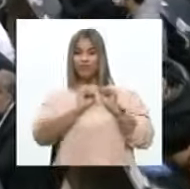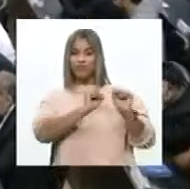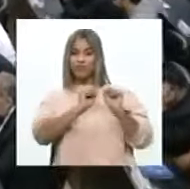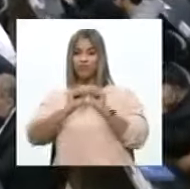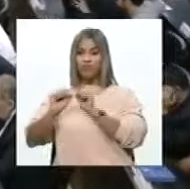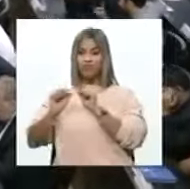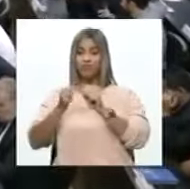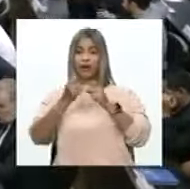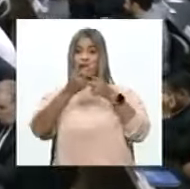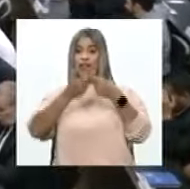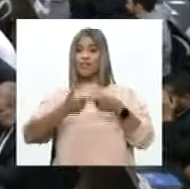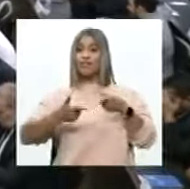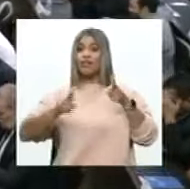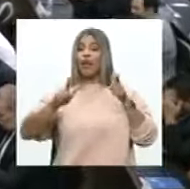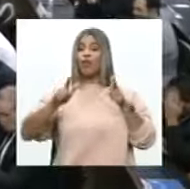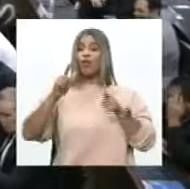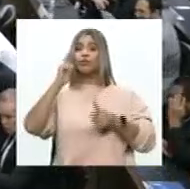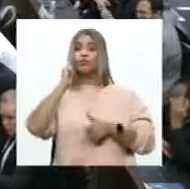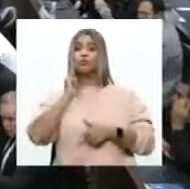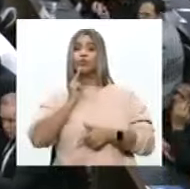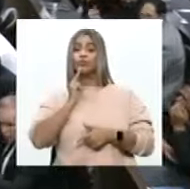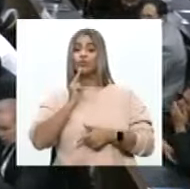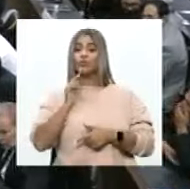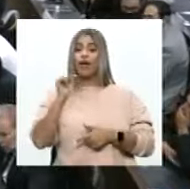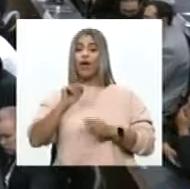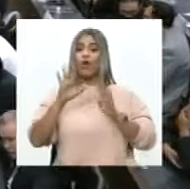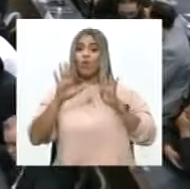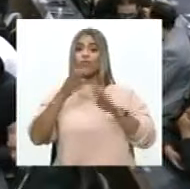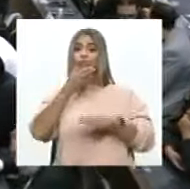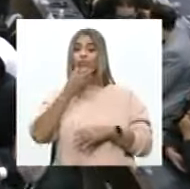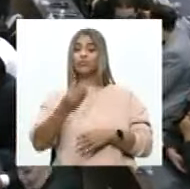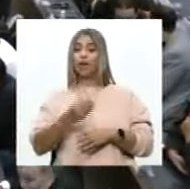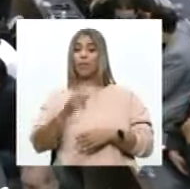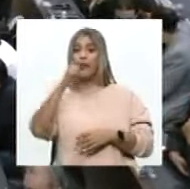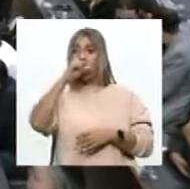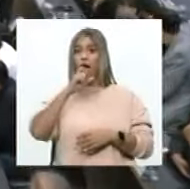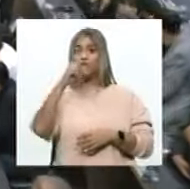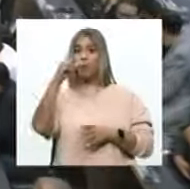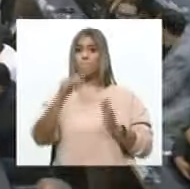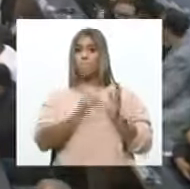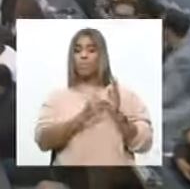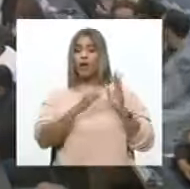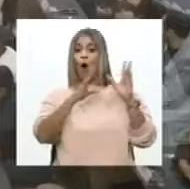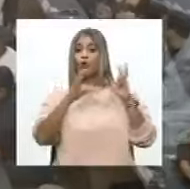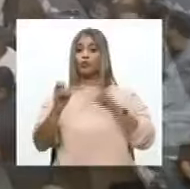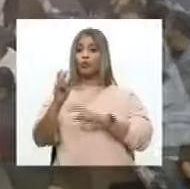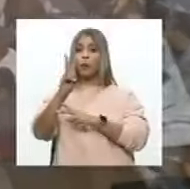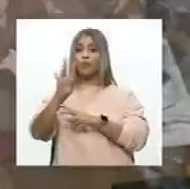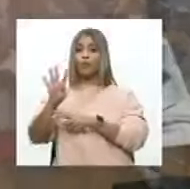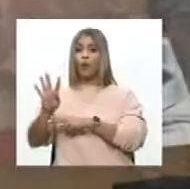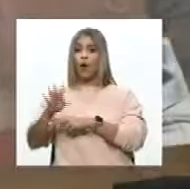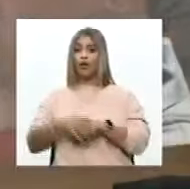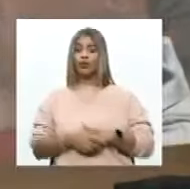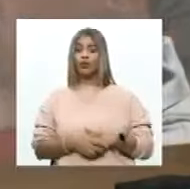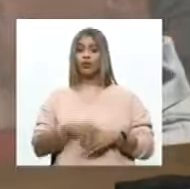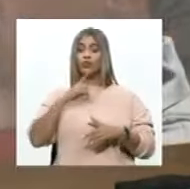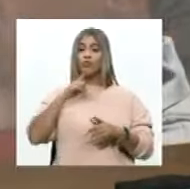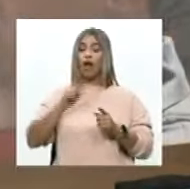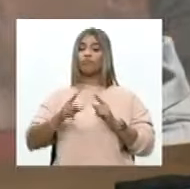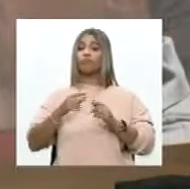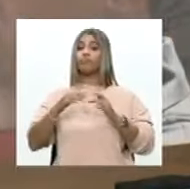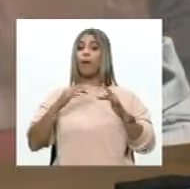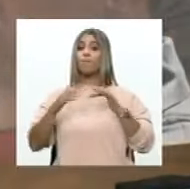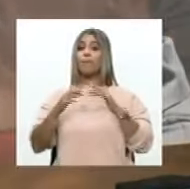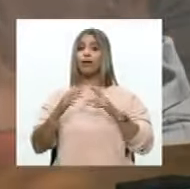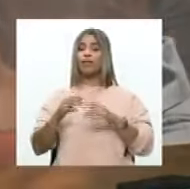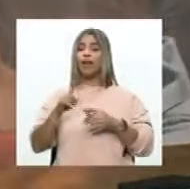el general en jefe Simón Bolívar, ese 9 de diciembre de 1824, en la poderosa